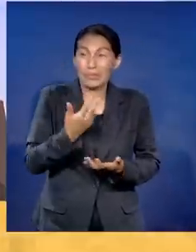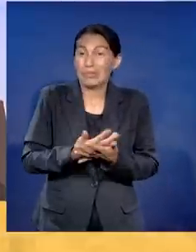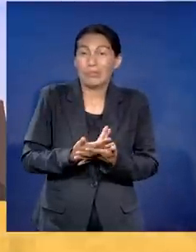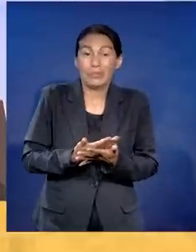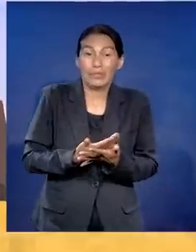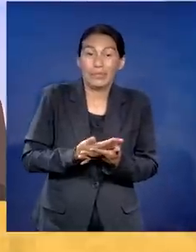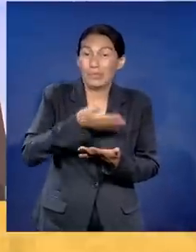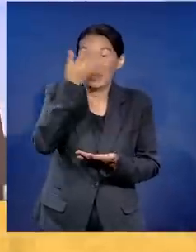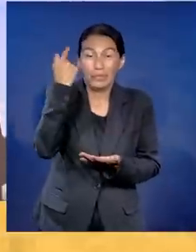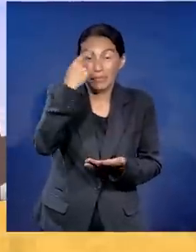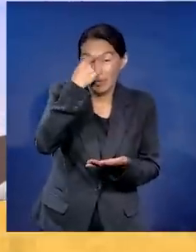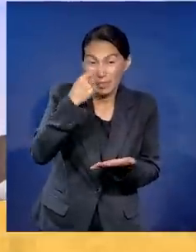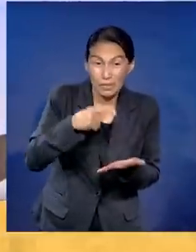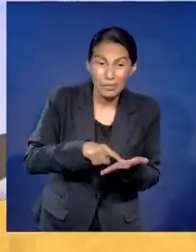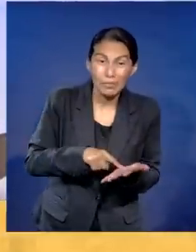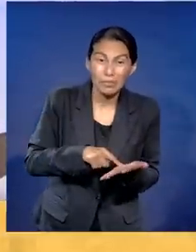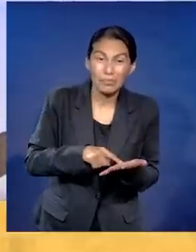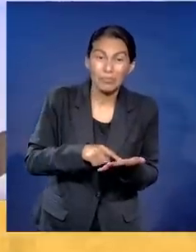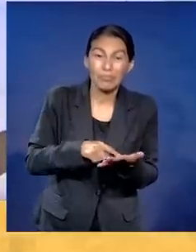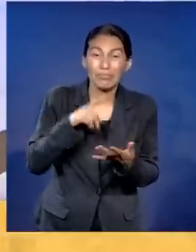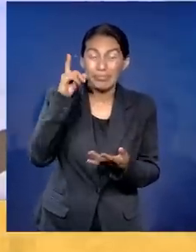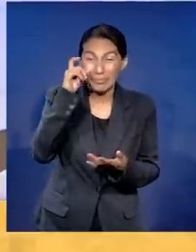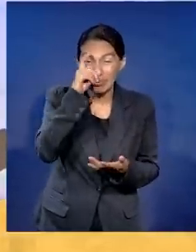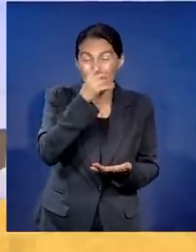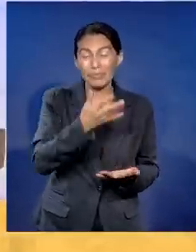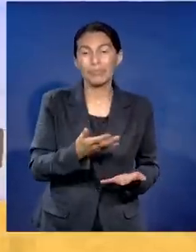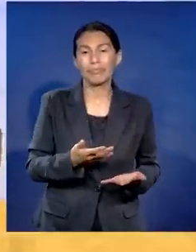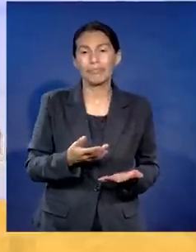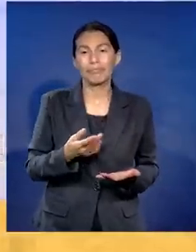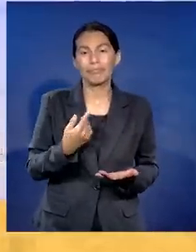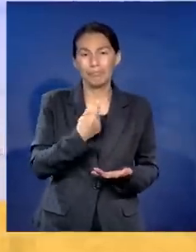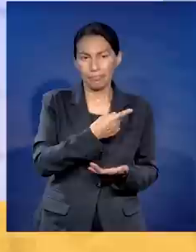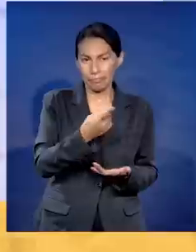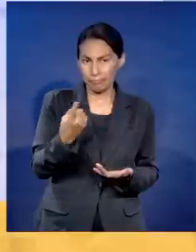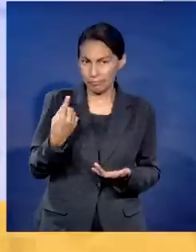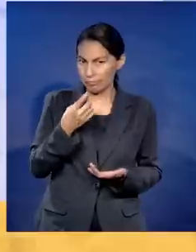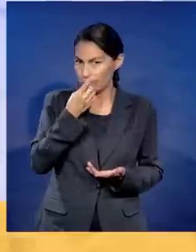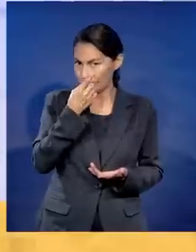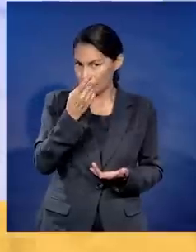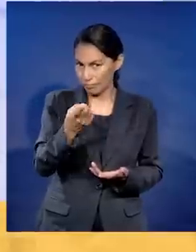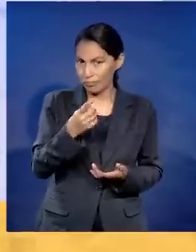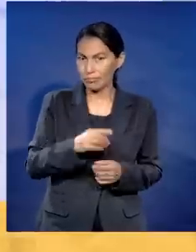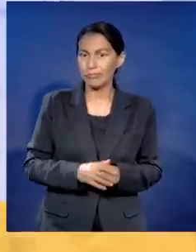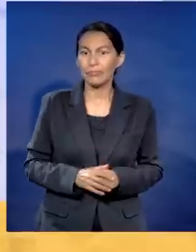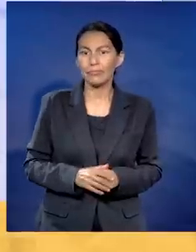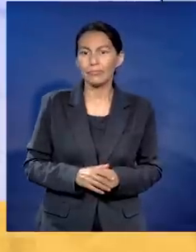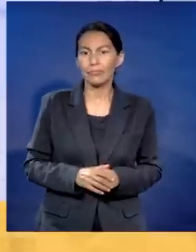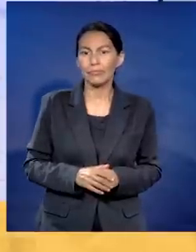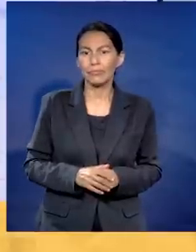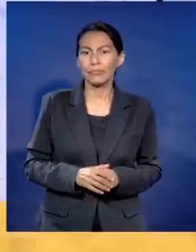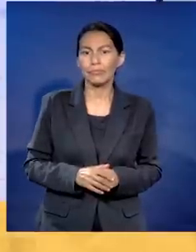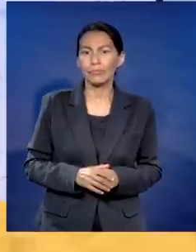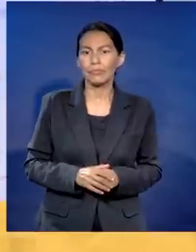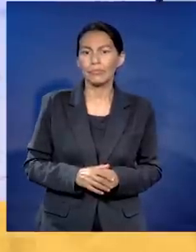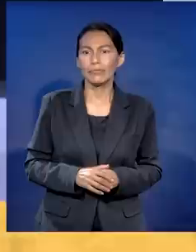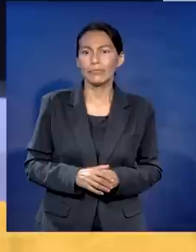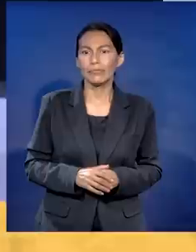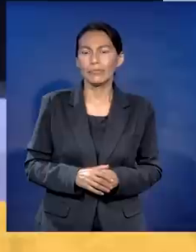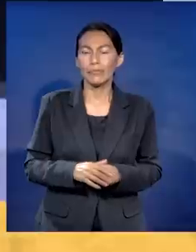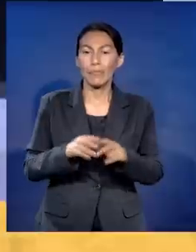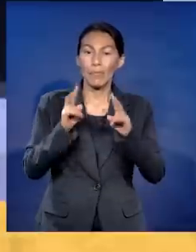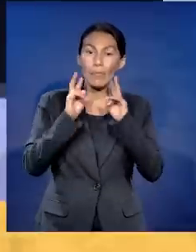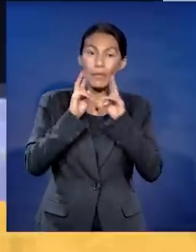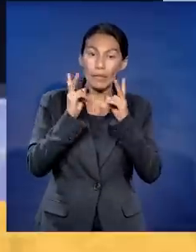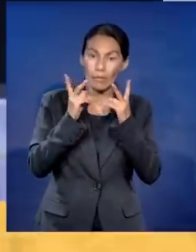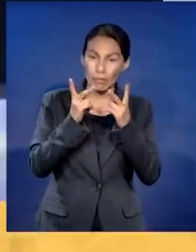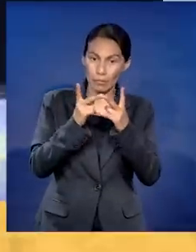Ahora no sabía qué creer ni qué esperar. Lo que estamos diciendo, mis queridos hermanos, amigos,